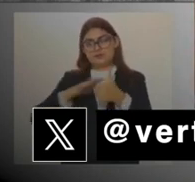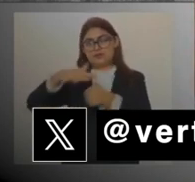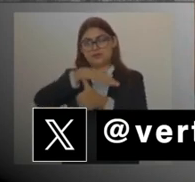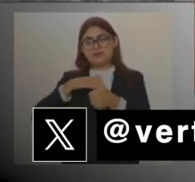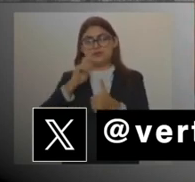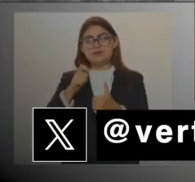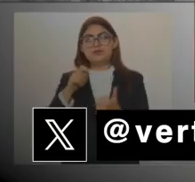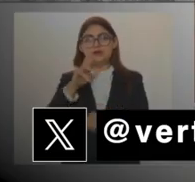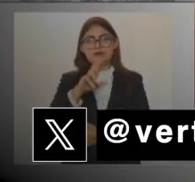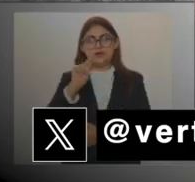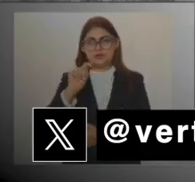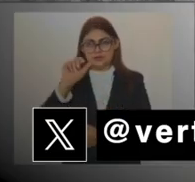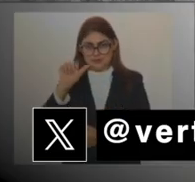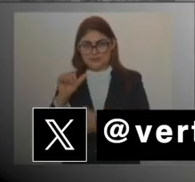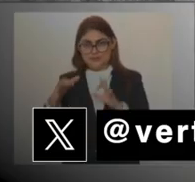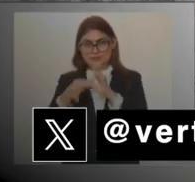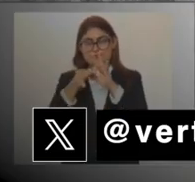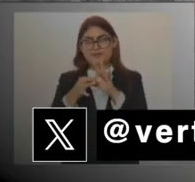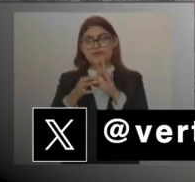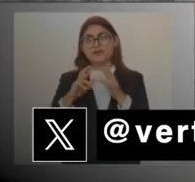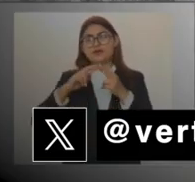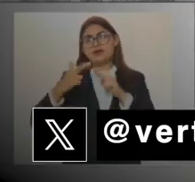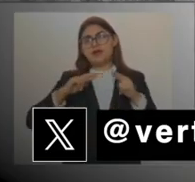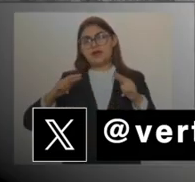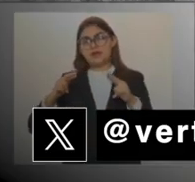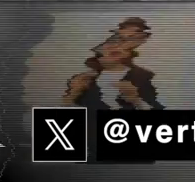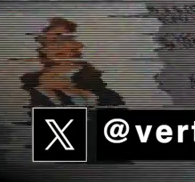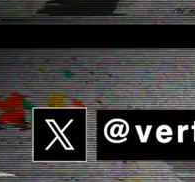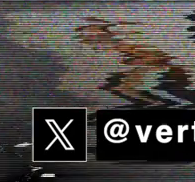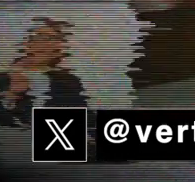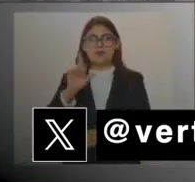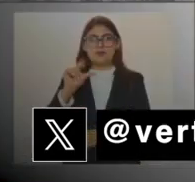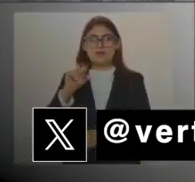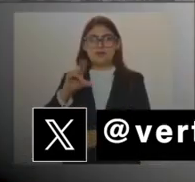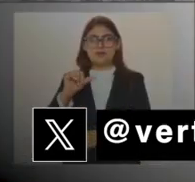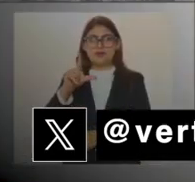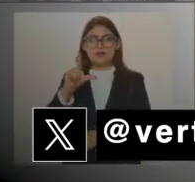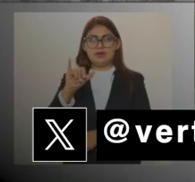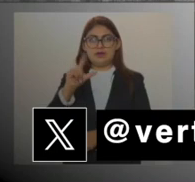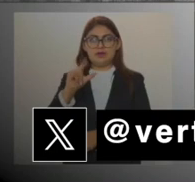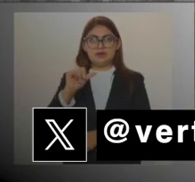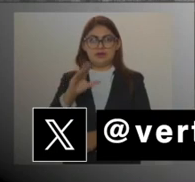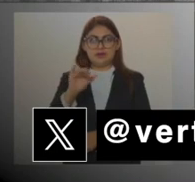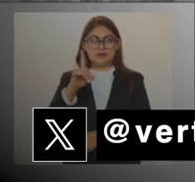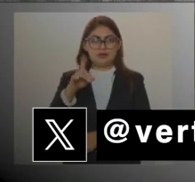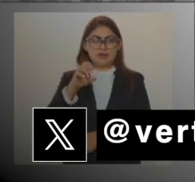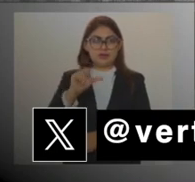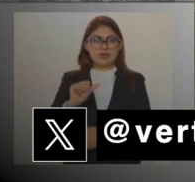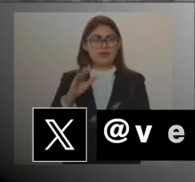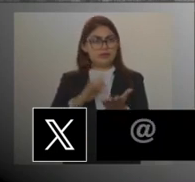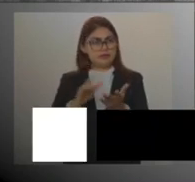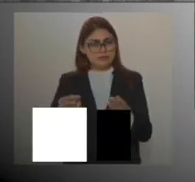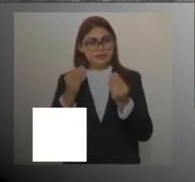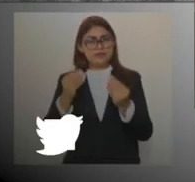en México, aseguró que las nuevas tecnologías, como la inteligencia artificial y las diversas plataformas digitales, han